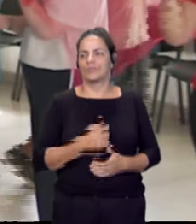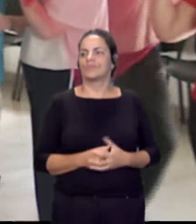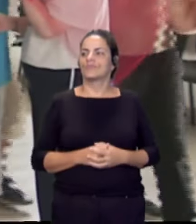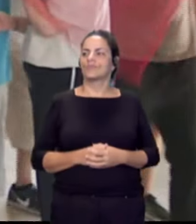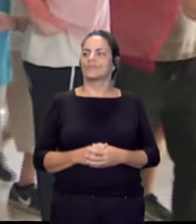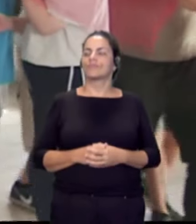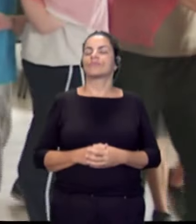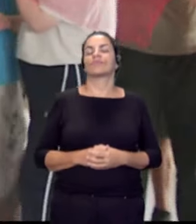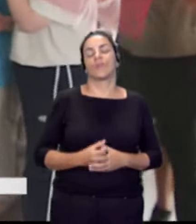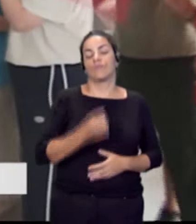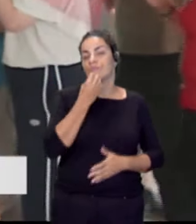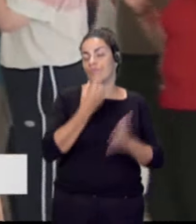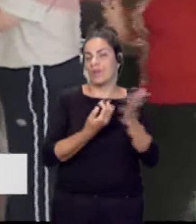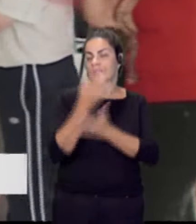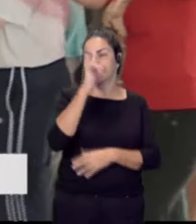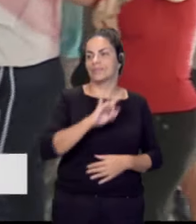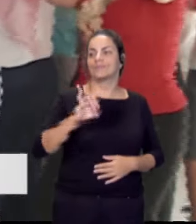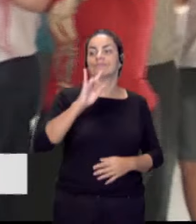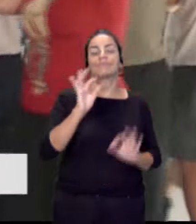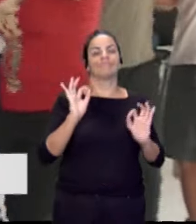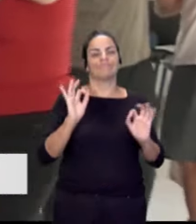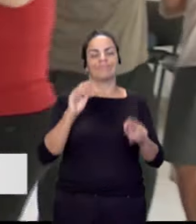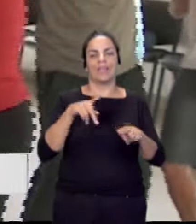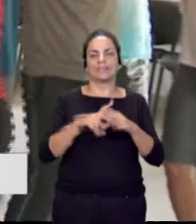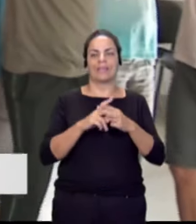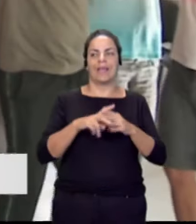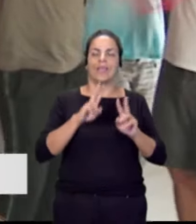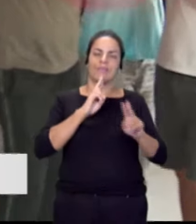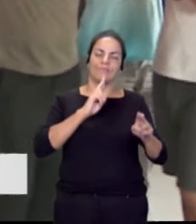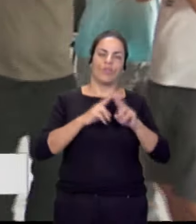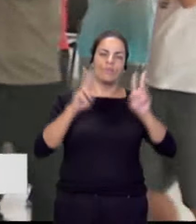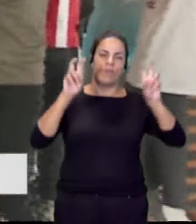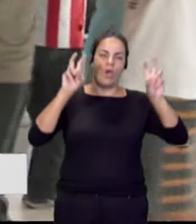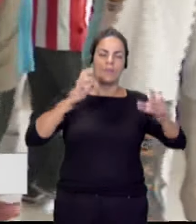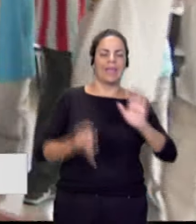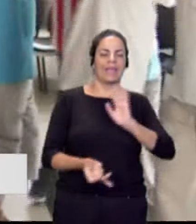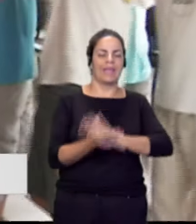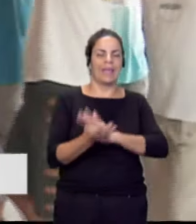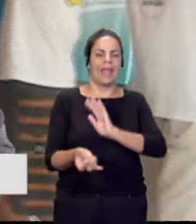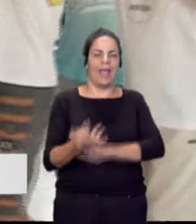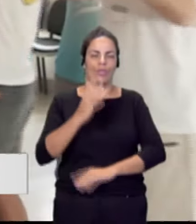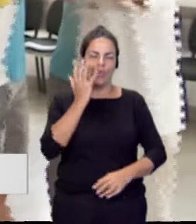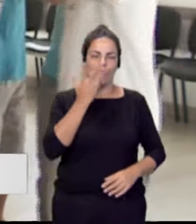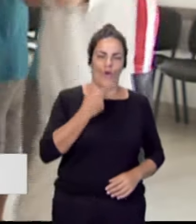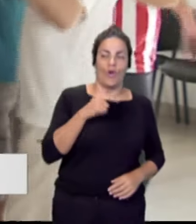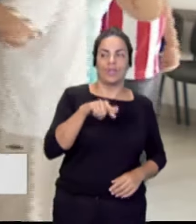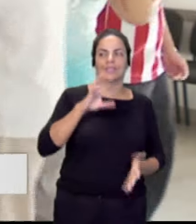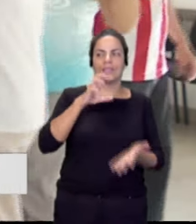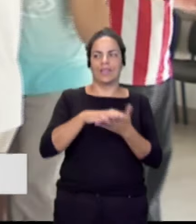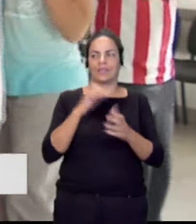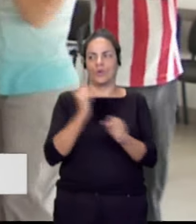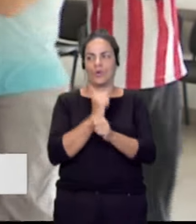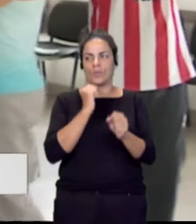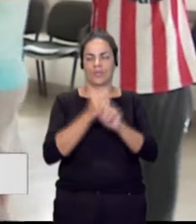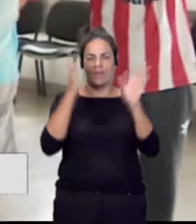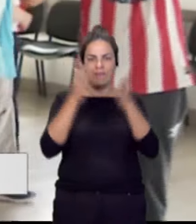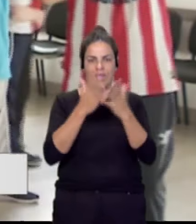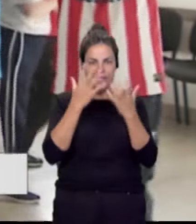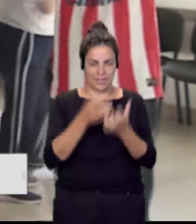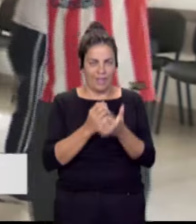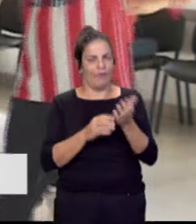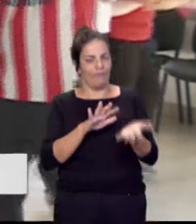Buenos días, Canarias. Sí, se trata del taller Creando Colores que está llevando a cabo en el Centro Ocupacional de Valle Seco. Un taller